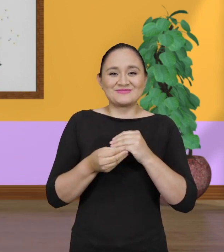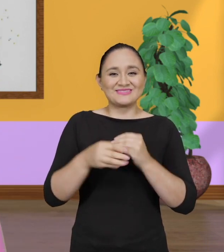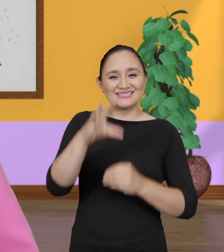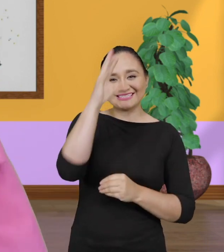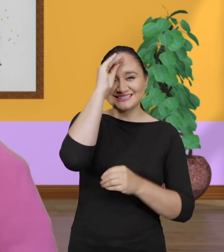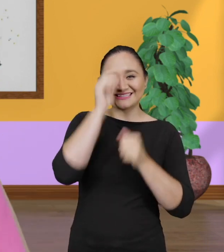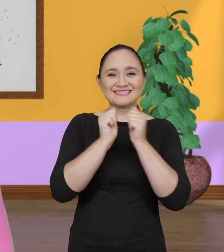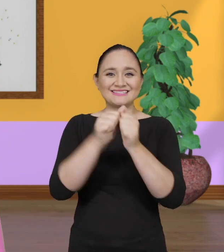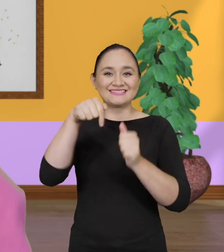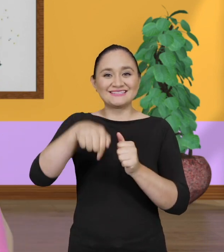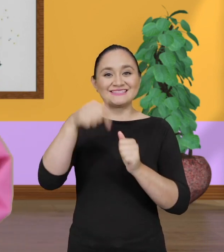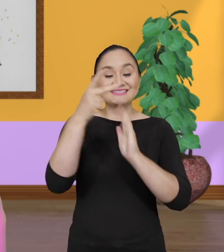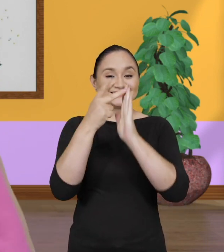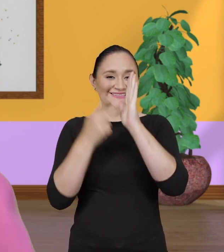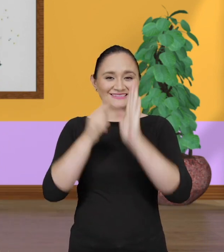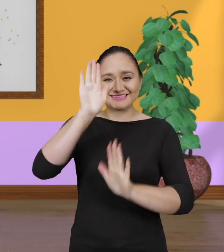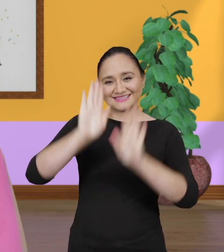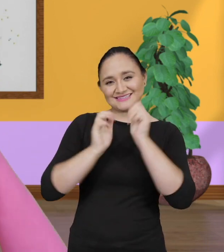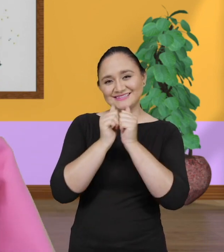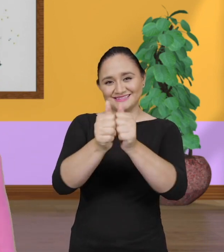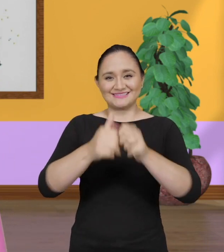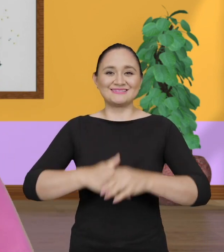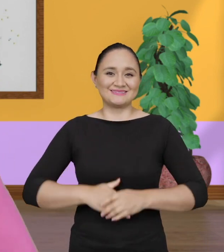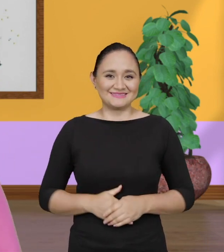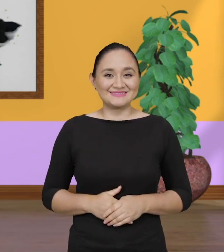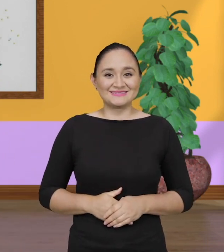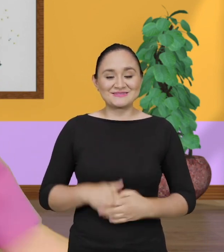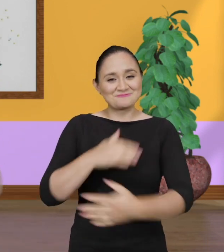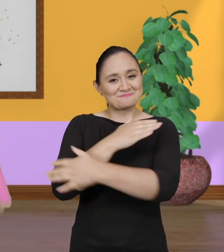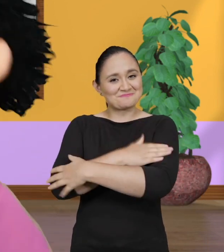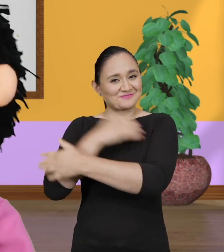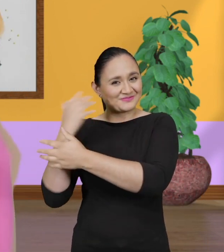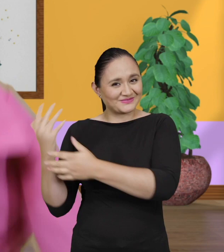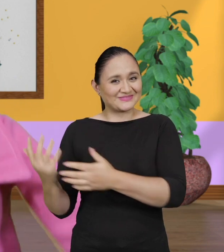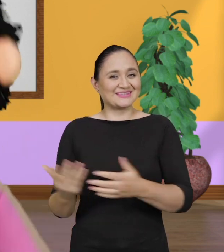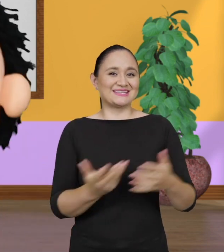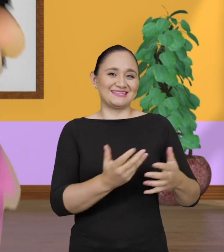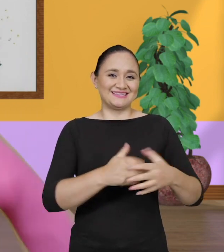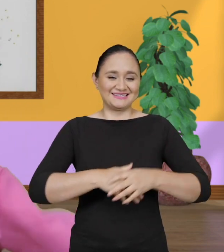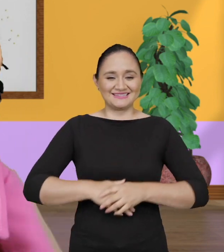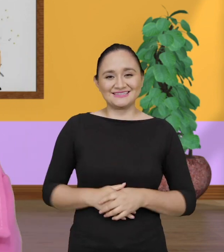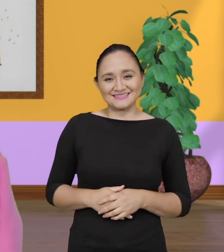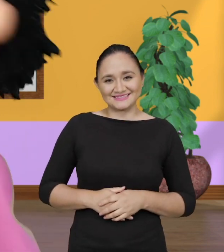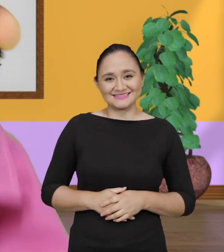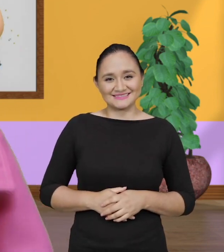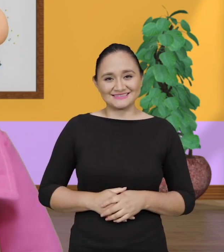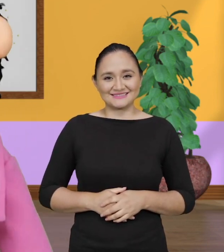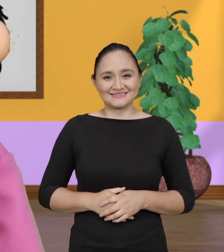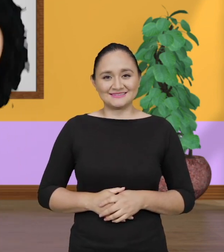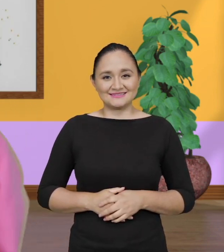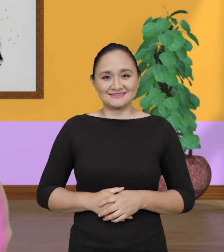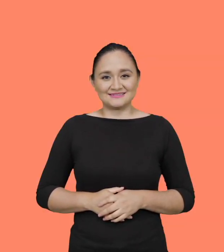de Aprendemos Juntos, aquí en Educa Contigo. ¡Bienvenidas y bienvenidos!